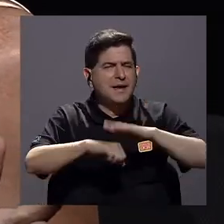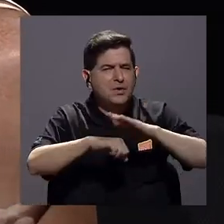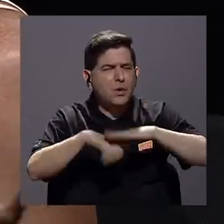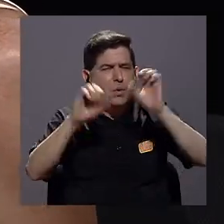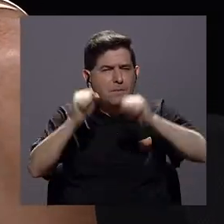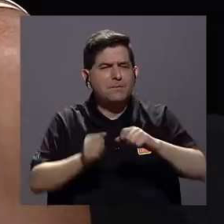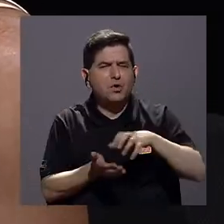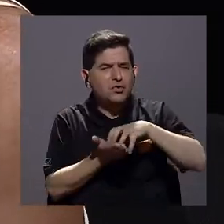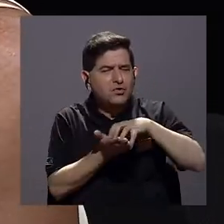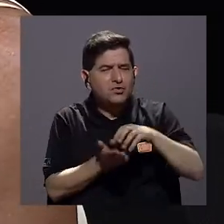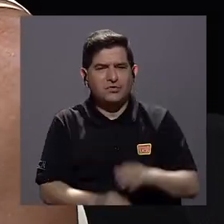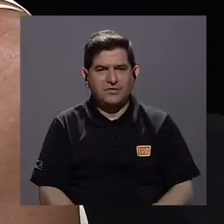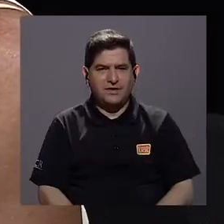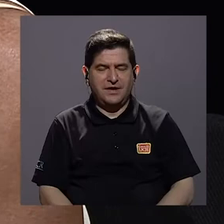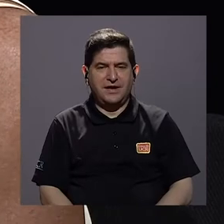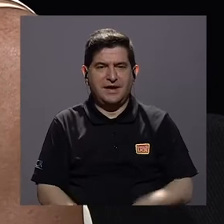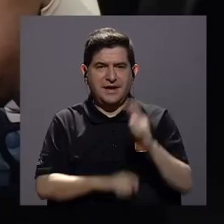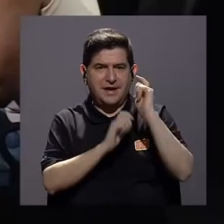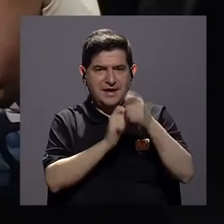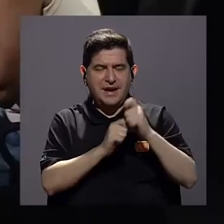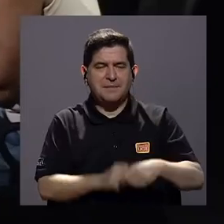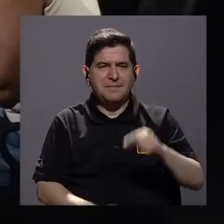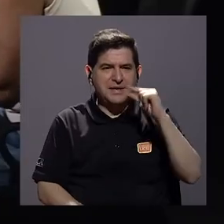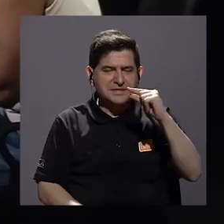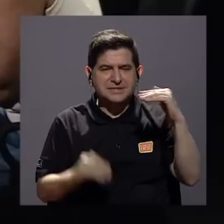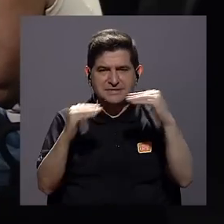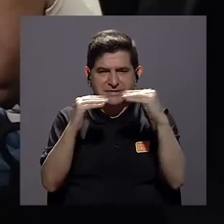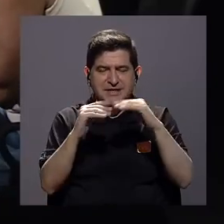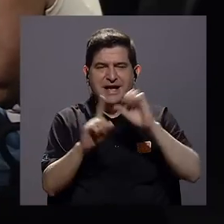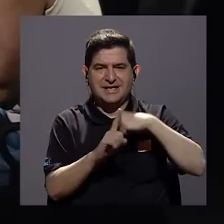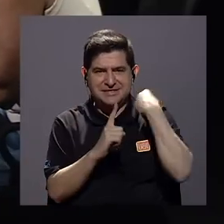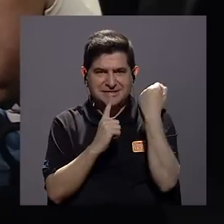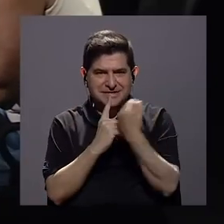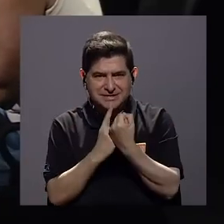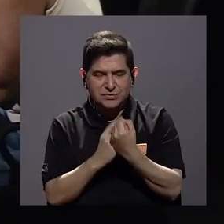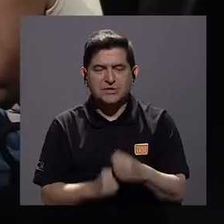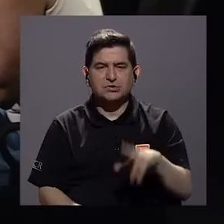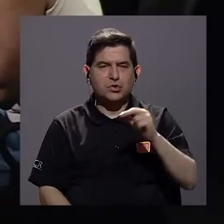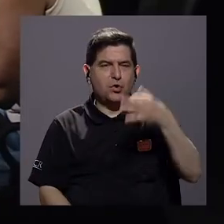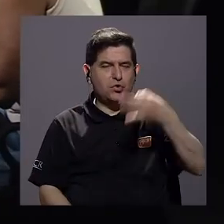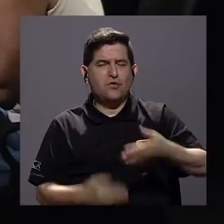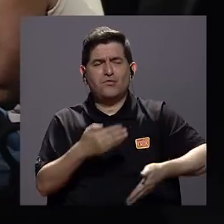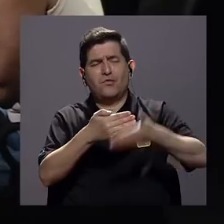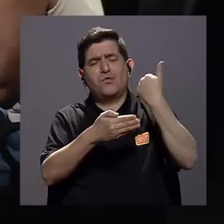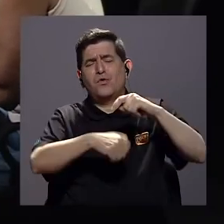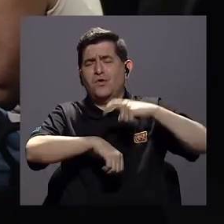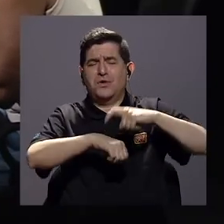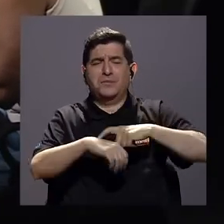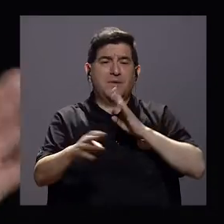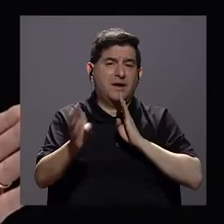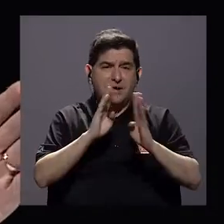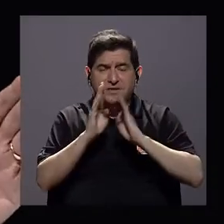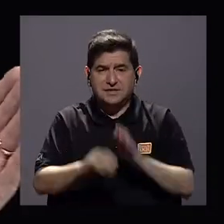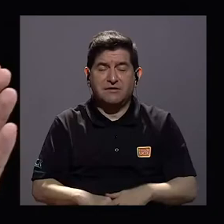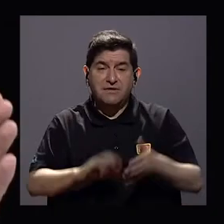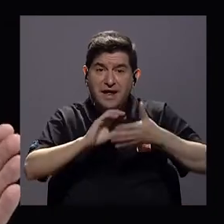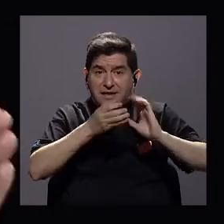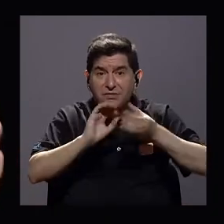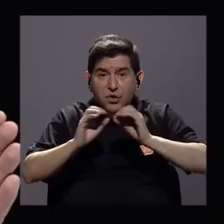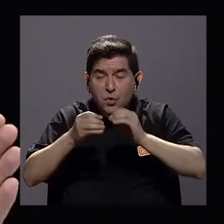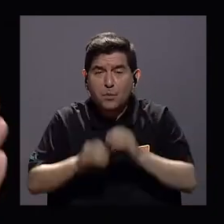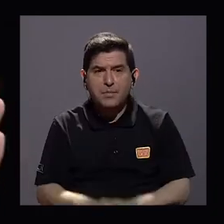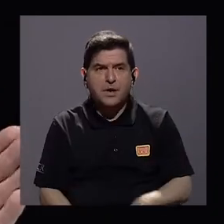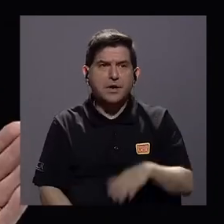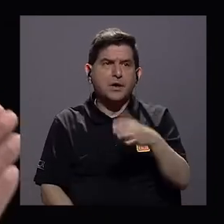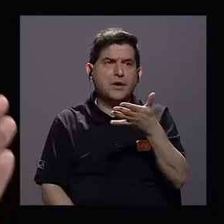que podríamos cuestionar mucho. Por ejemplo, la pesca artesanal de pequeña escala está en una condición no formal desde hace mucho tiempo. Así es. Y si hablamos en números, estamos hablando